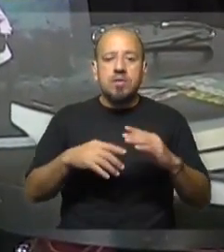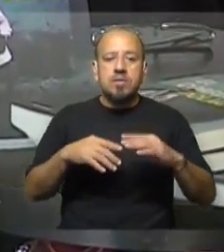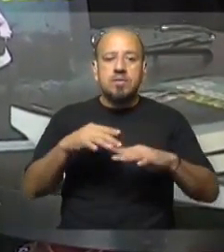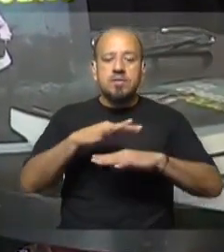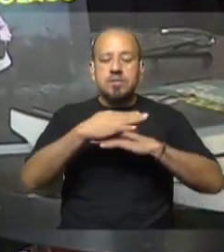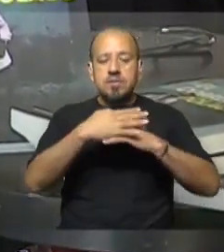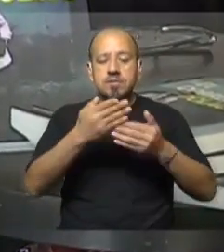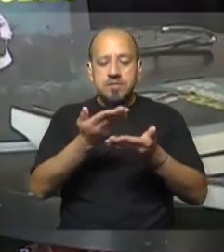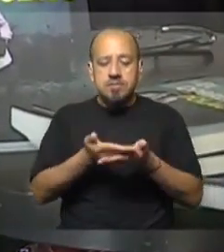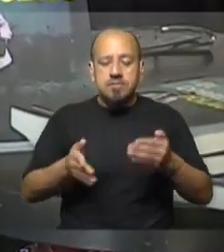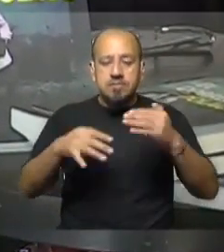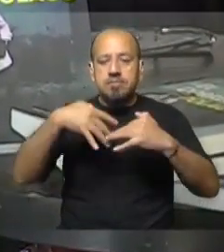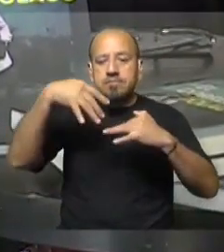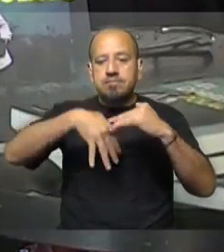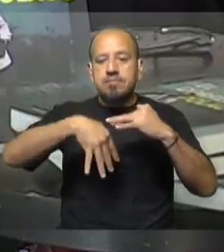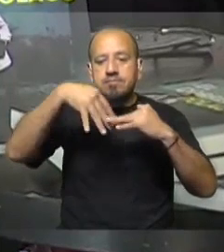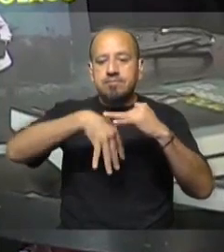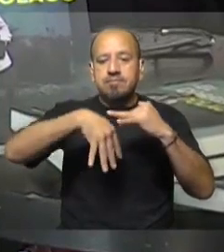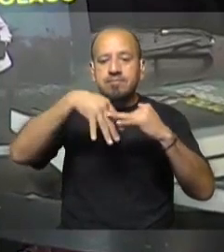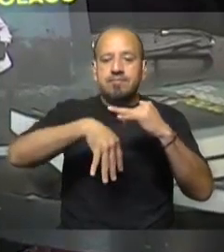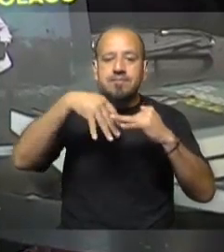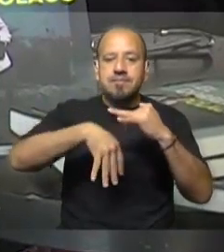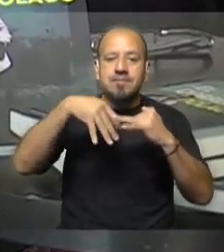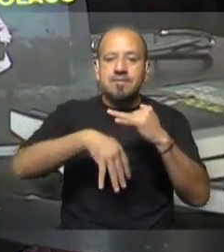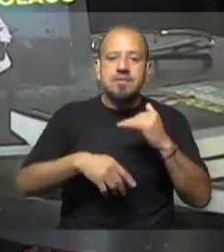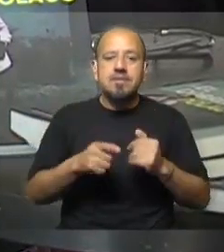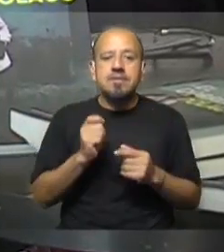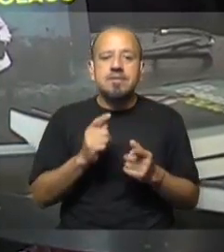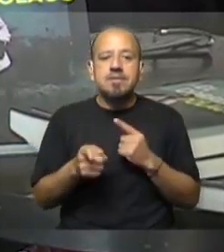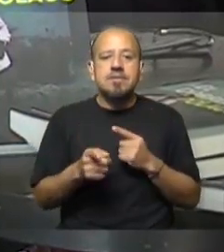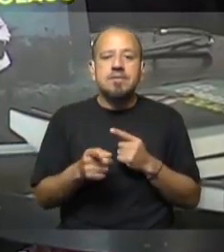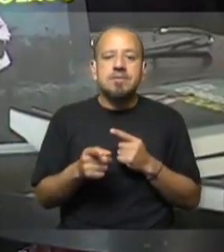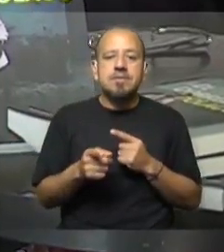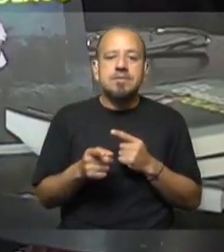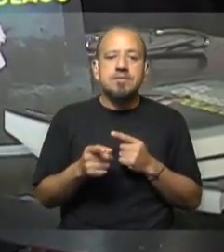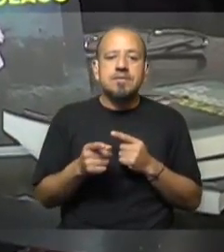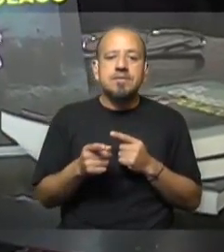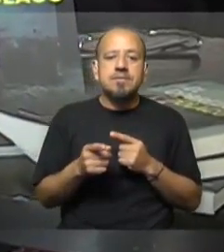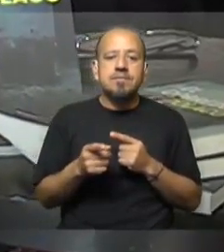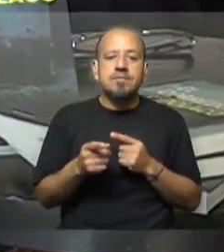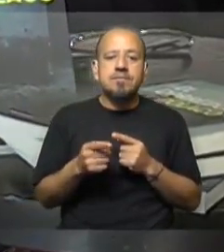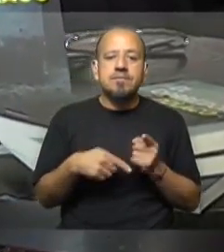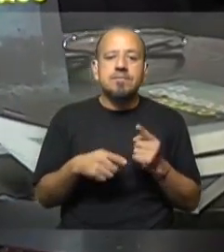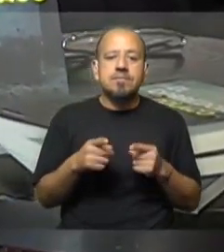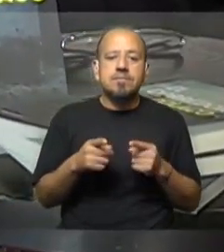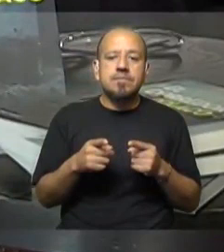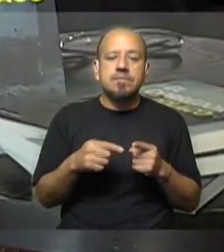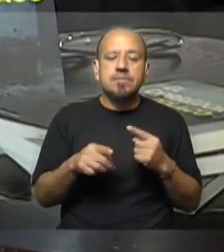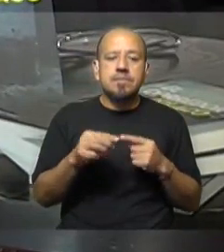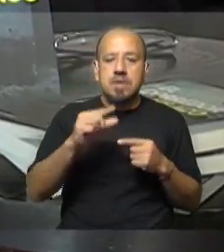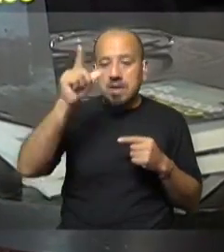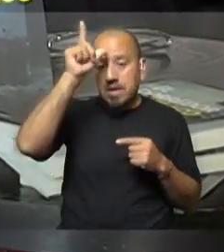lo devolvía. Pero ¿quién te hacía eso? Se lo hacía un señor